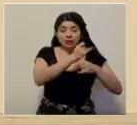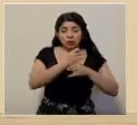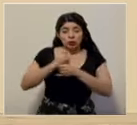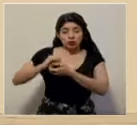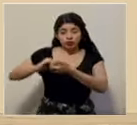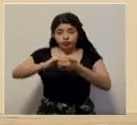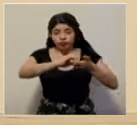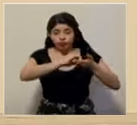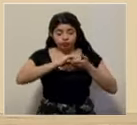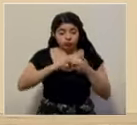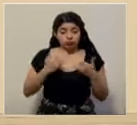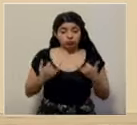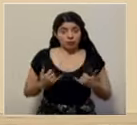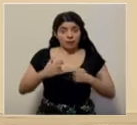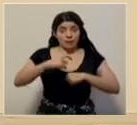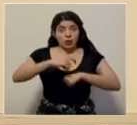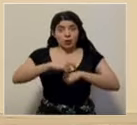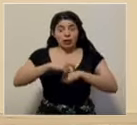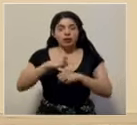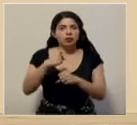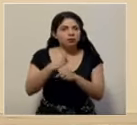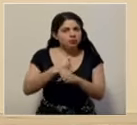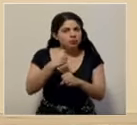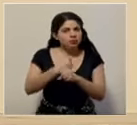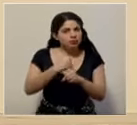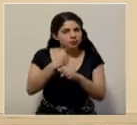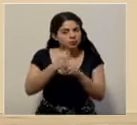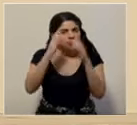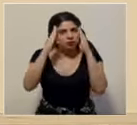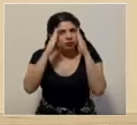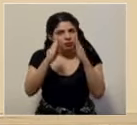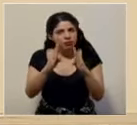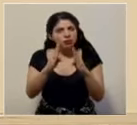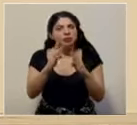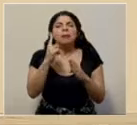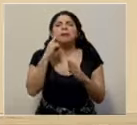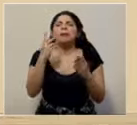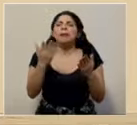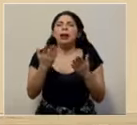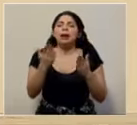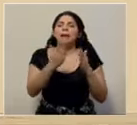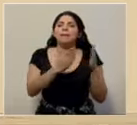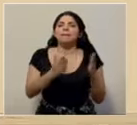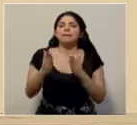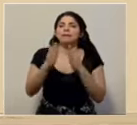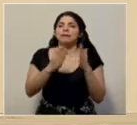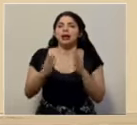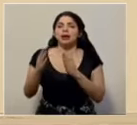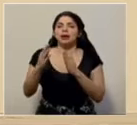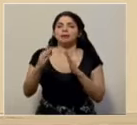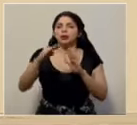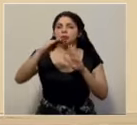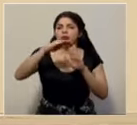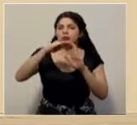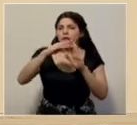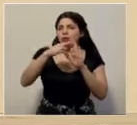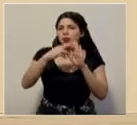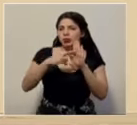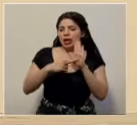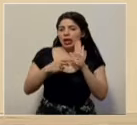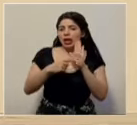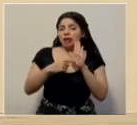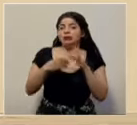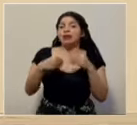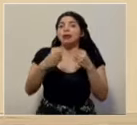interinstitucionalmente estamos en estos momentos trabajando diligentemente para preparar un lineamiento que nos permita